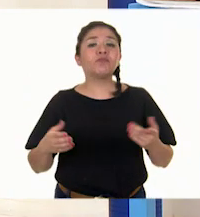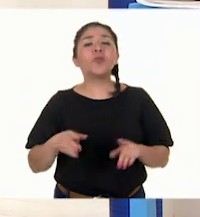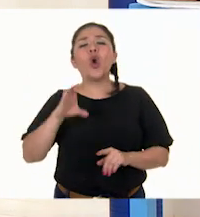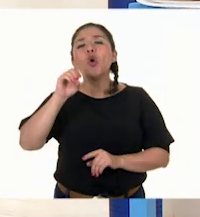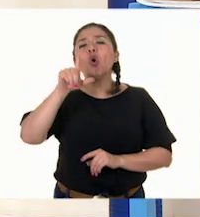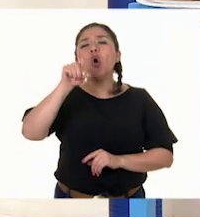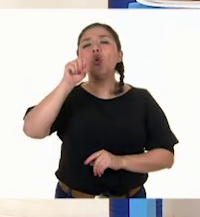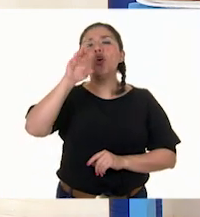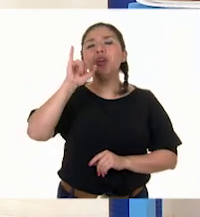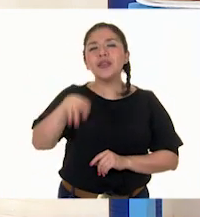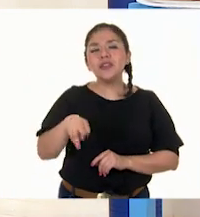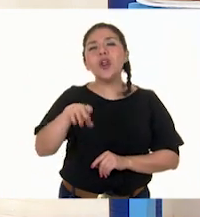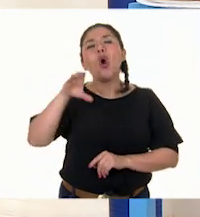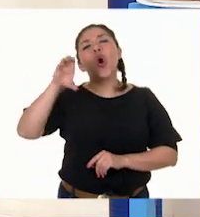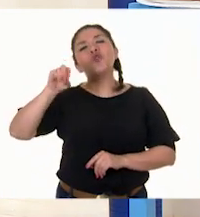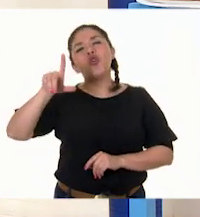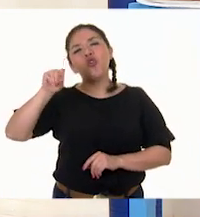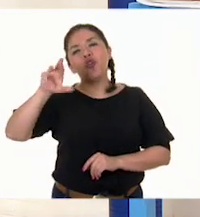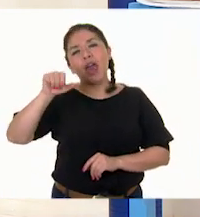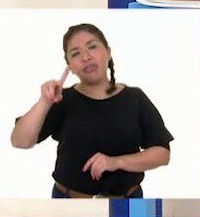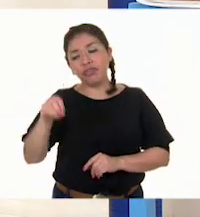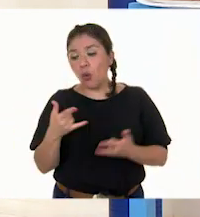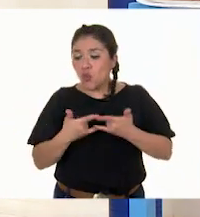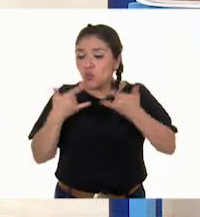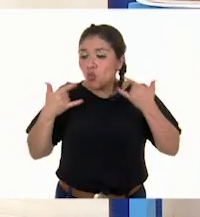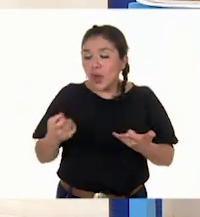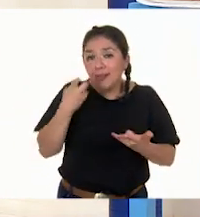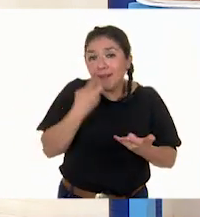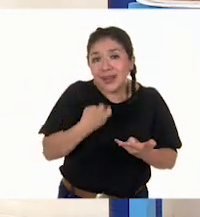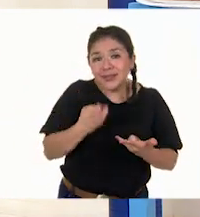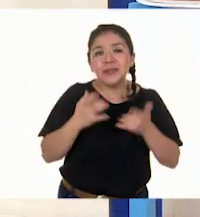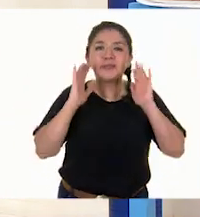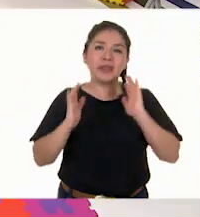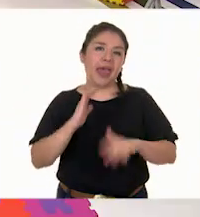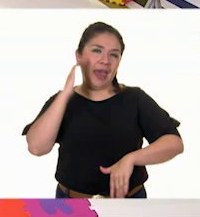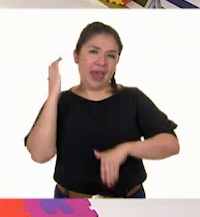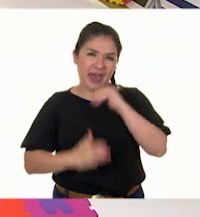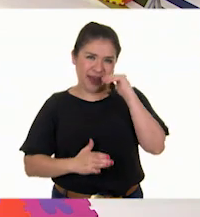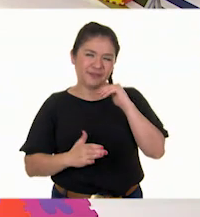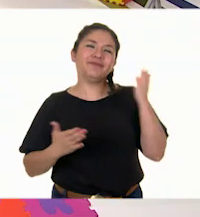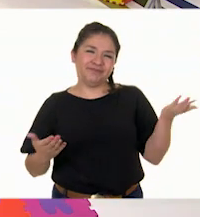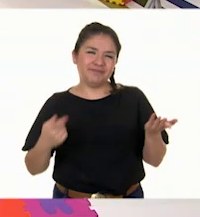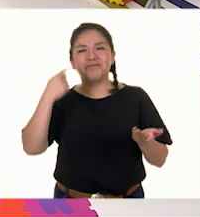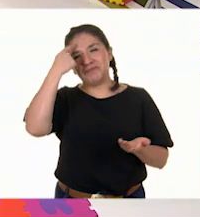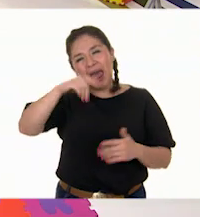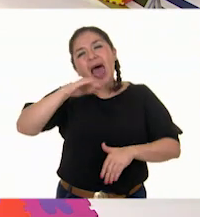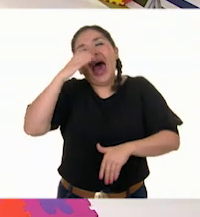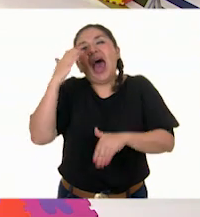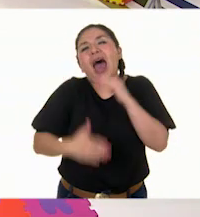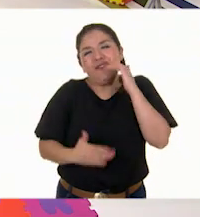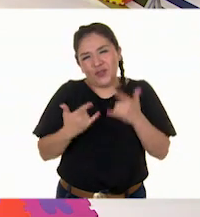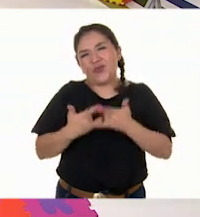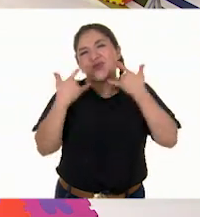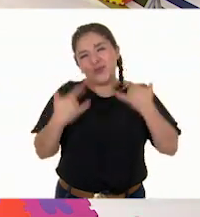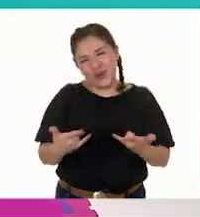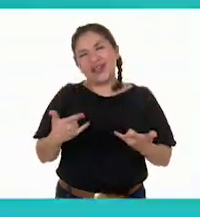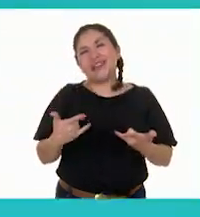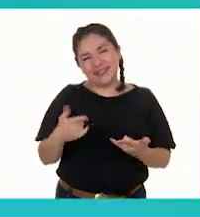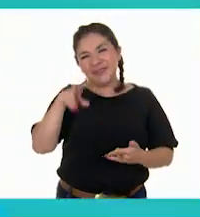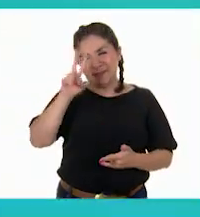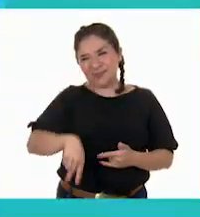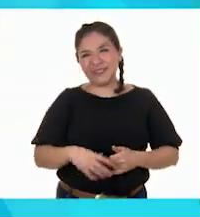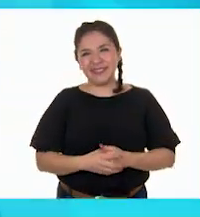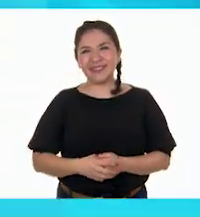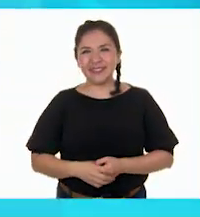colorado, este cuento se acaba. Pues para terminar. Para terminarlo ya,